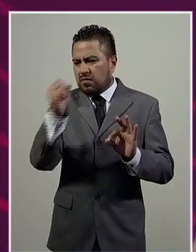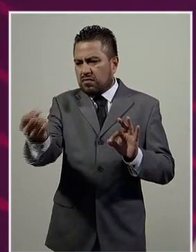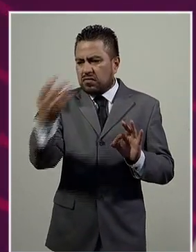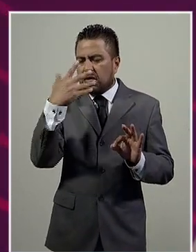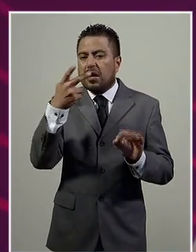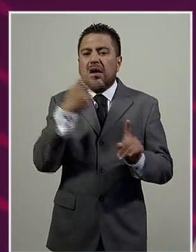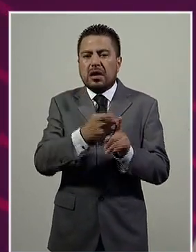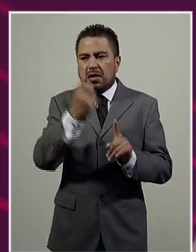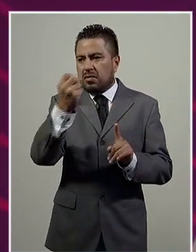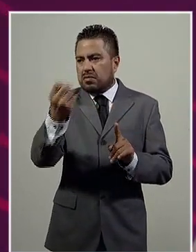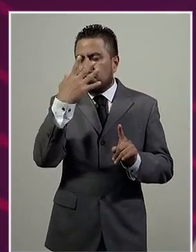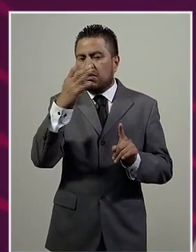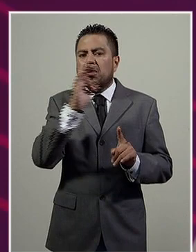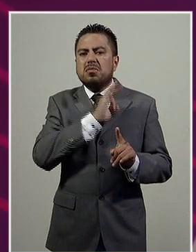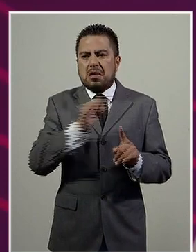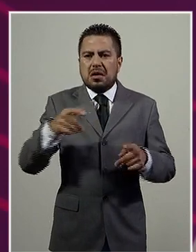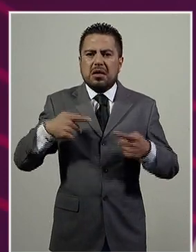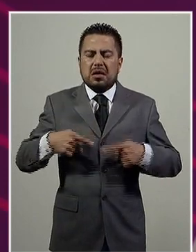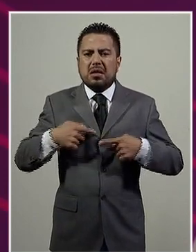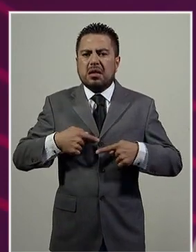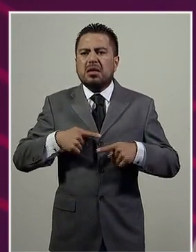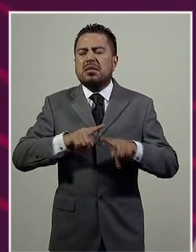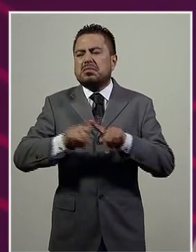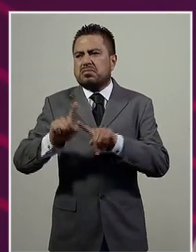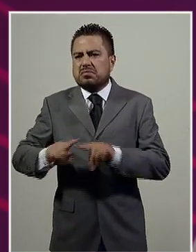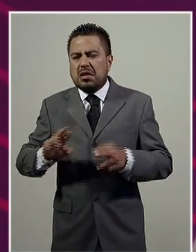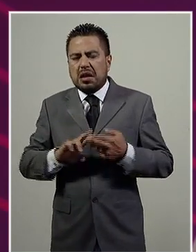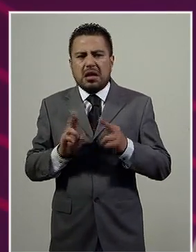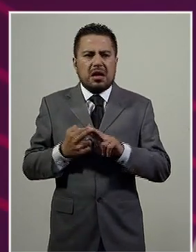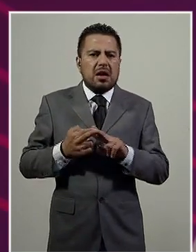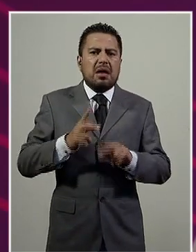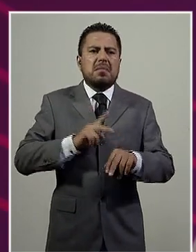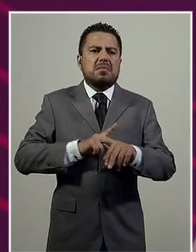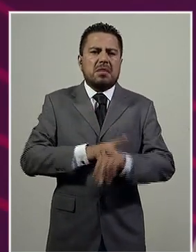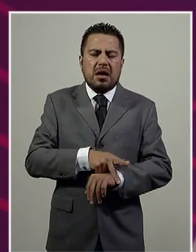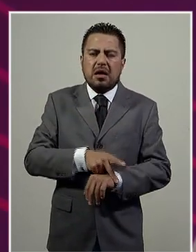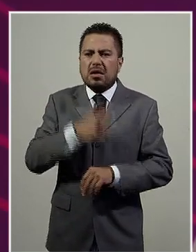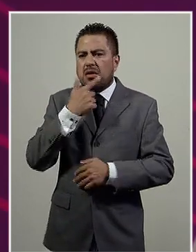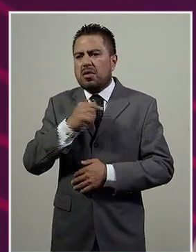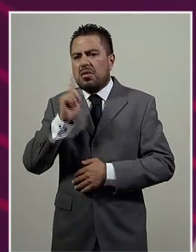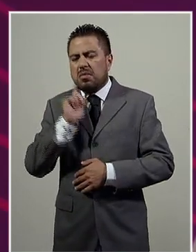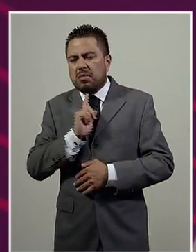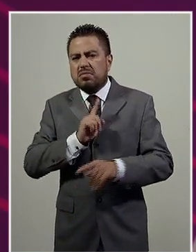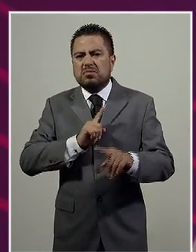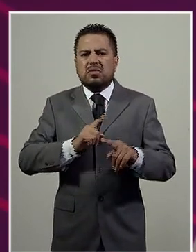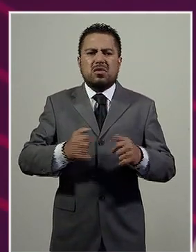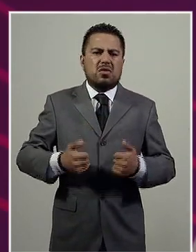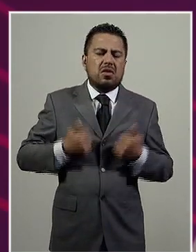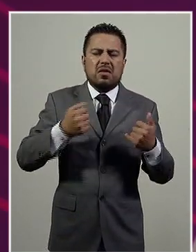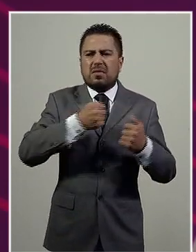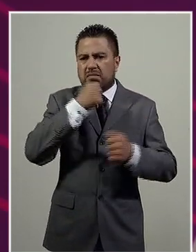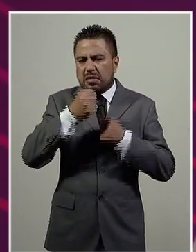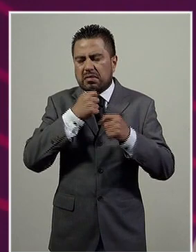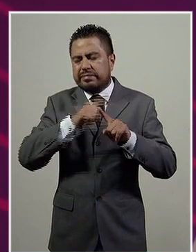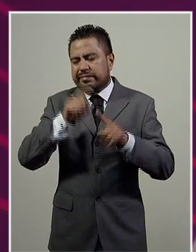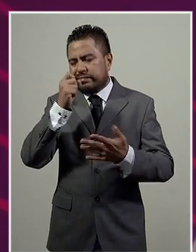estas fotografías puedes tener gente con distinta religión, distinto tono de piel, hombres, mujeres, jóvenes, viejos,